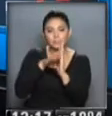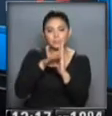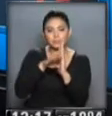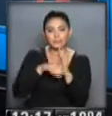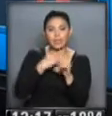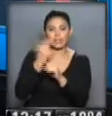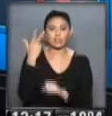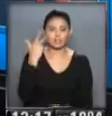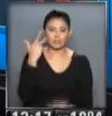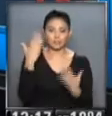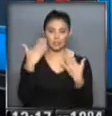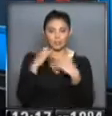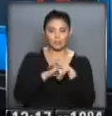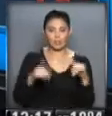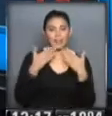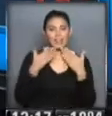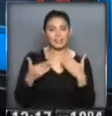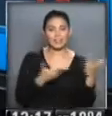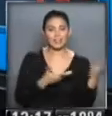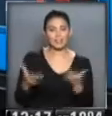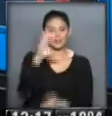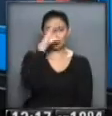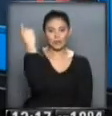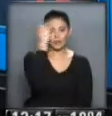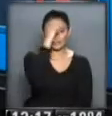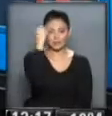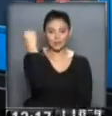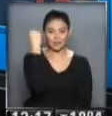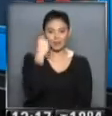18 graditos. Es información gentileza del Servicio Meteorológico Nacional.